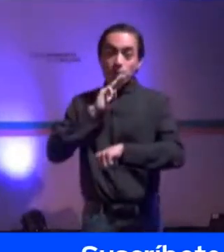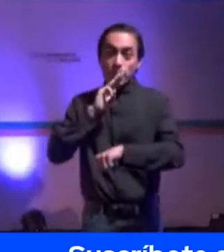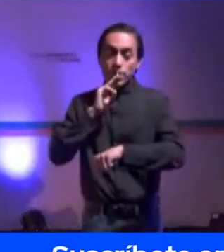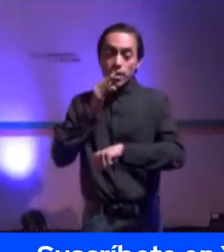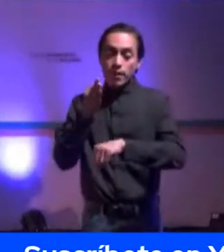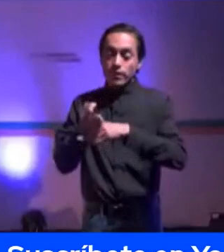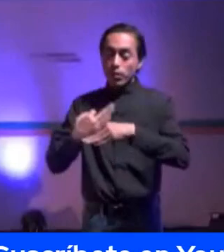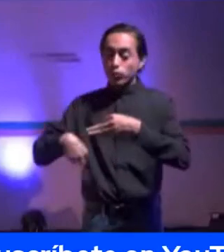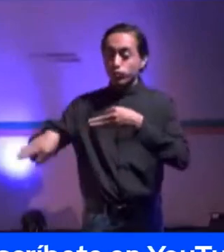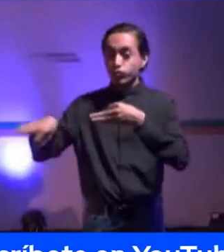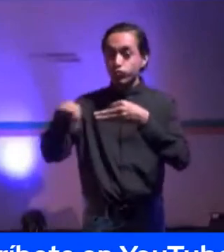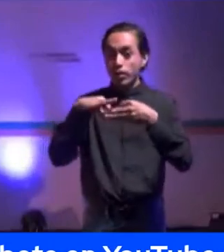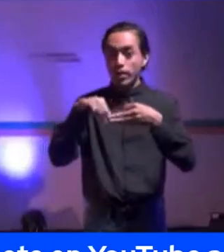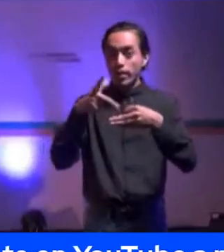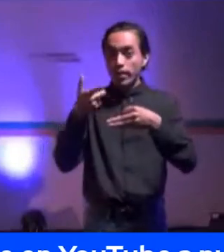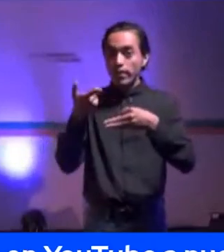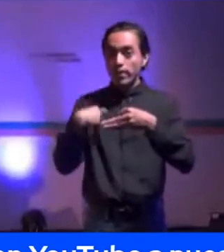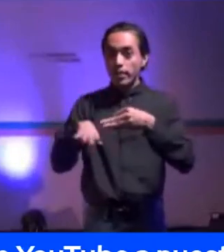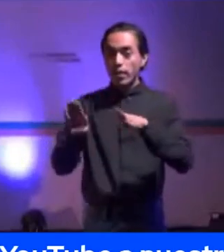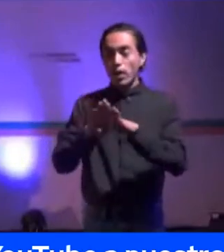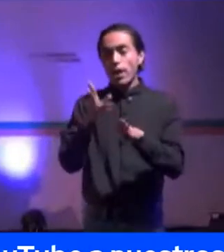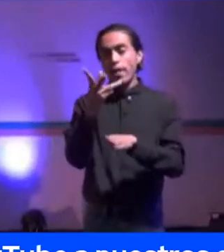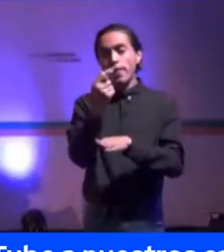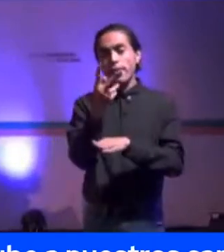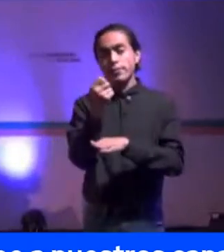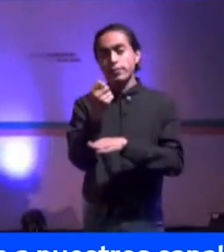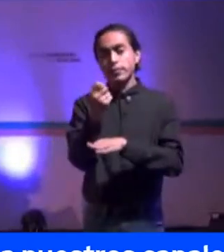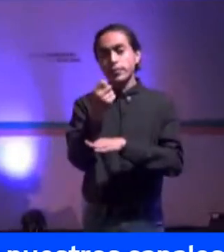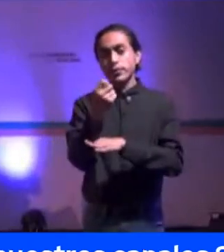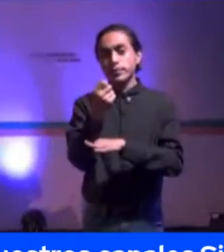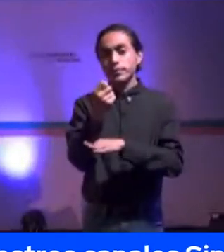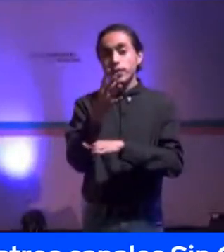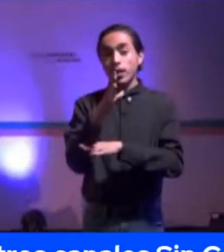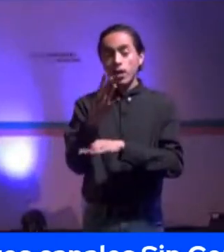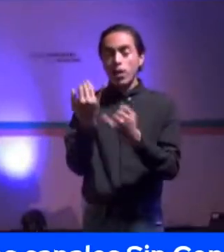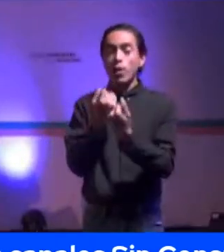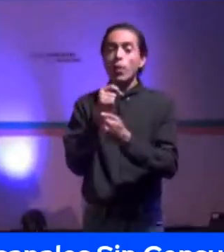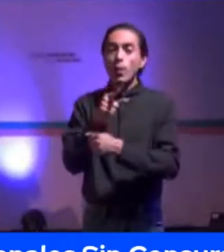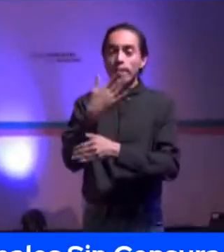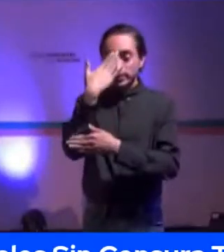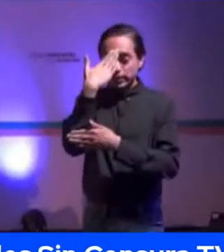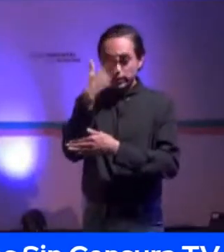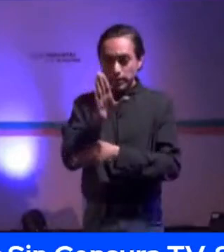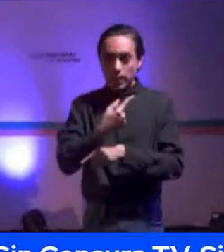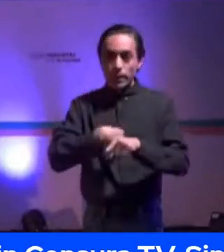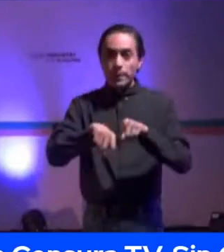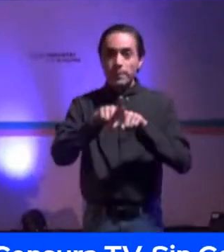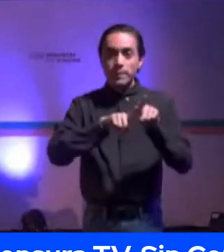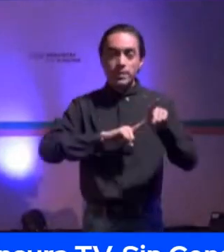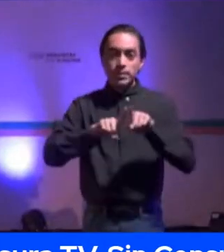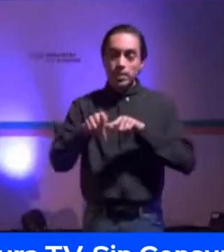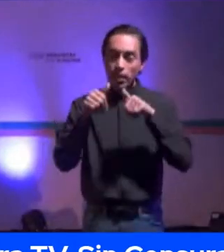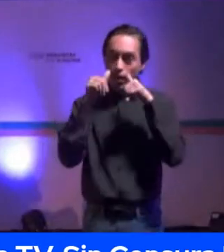pegada a la pantalla, sé que mis hermanos estarán al pendiente,